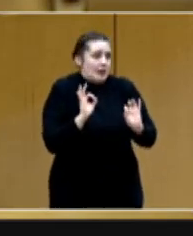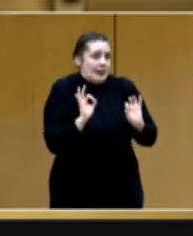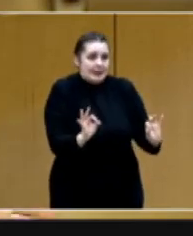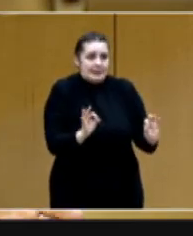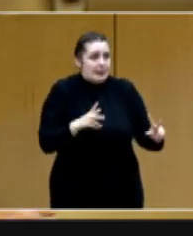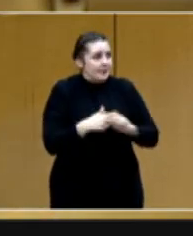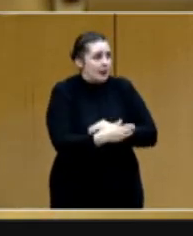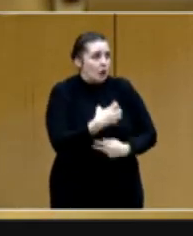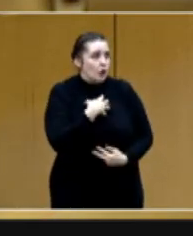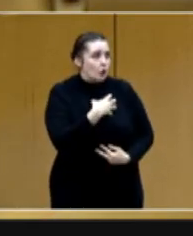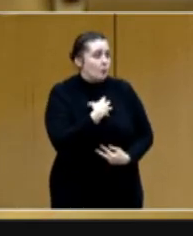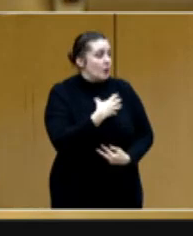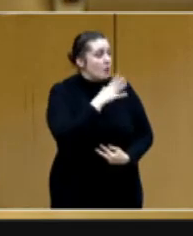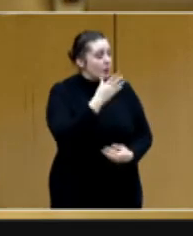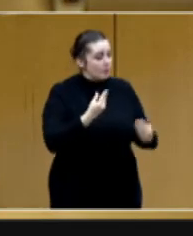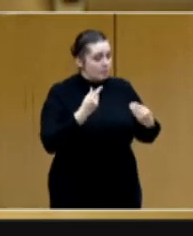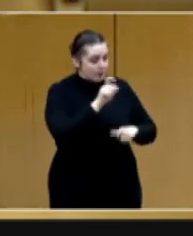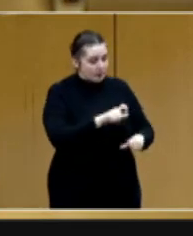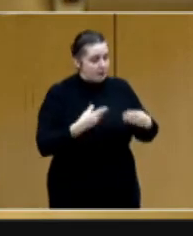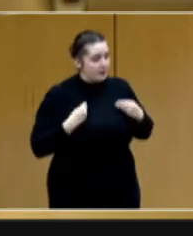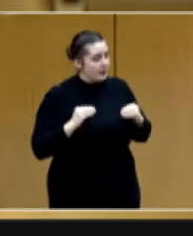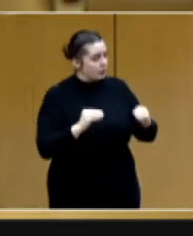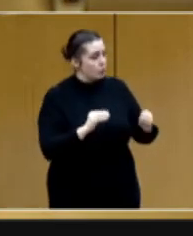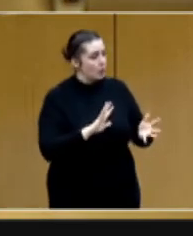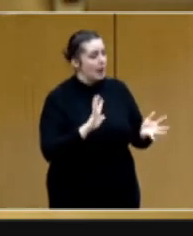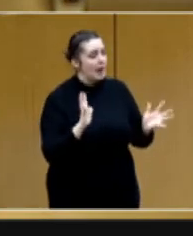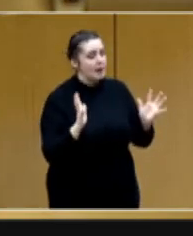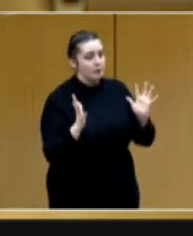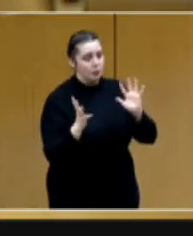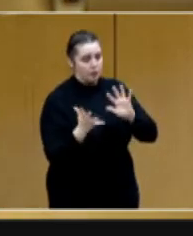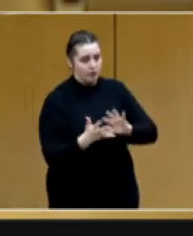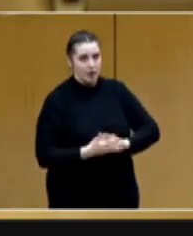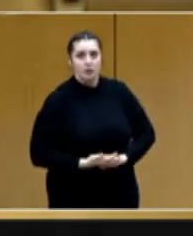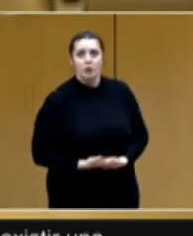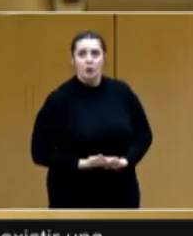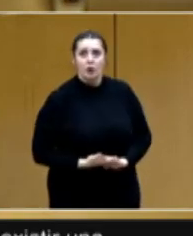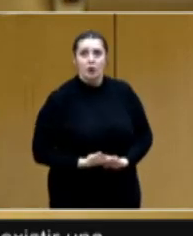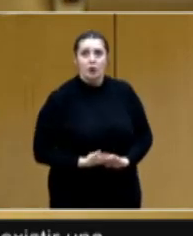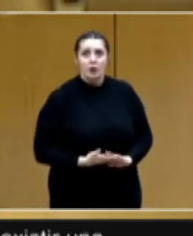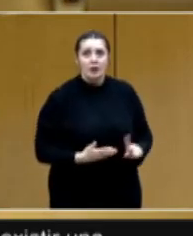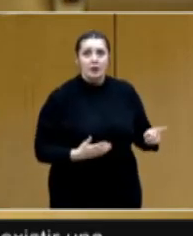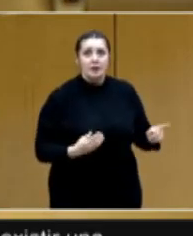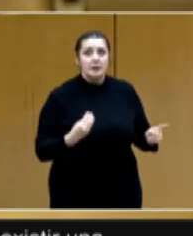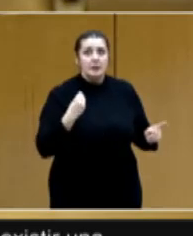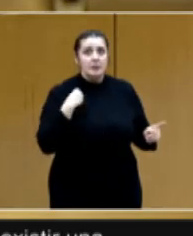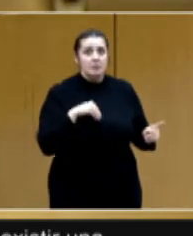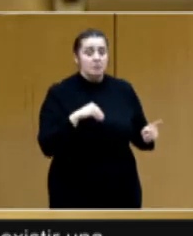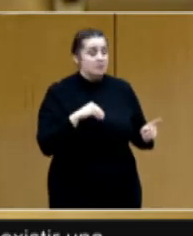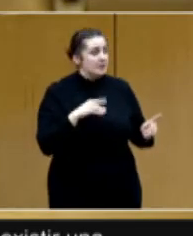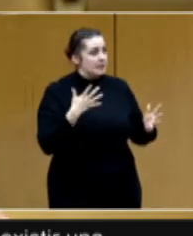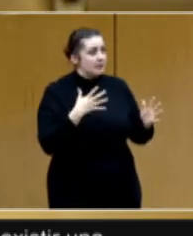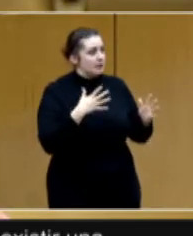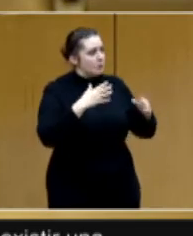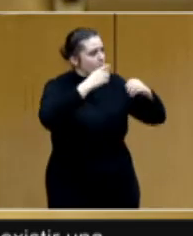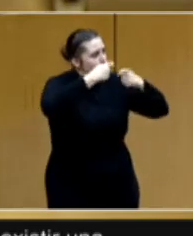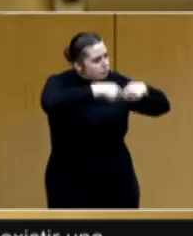vida de las personas pues va evolucionando y también hacer los compartimientos estancos no Sería posible pero de entrada la distinción